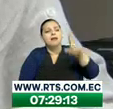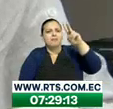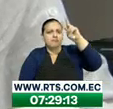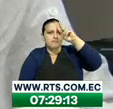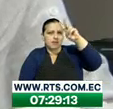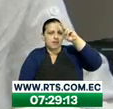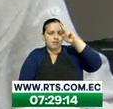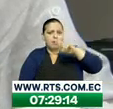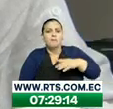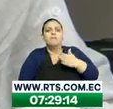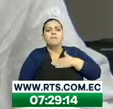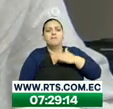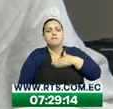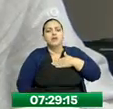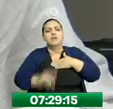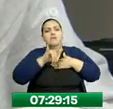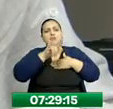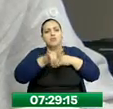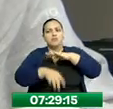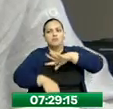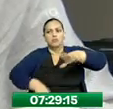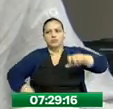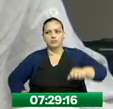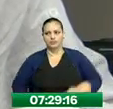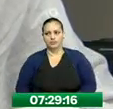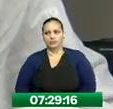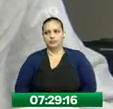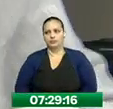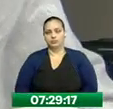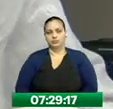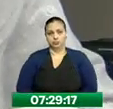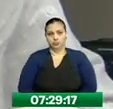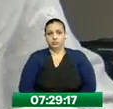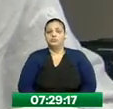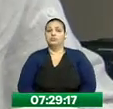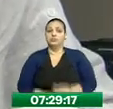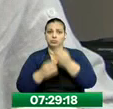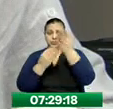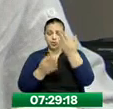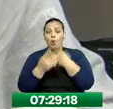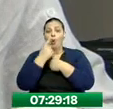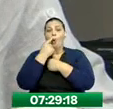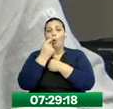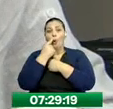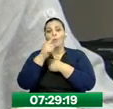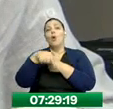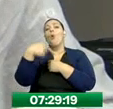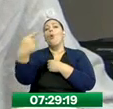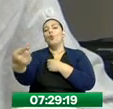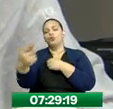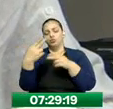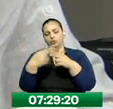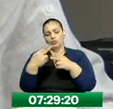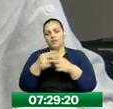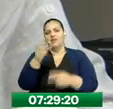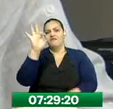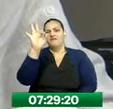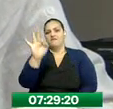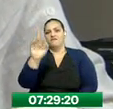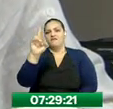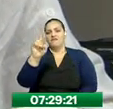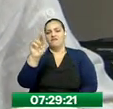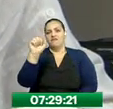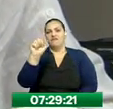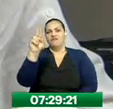Salcedo, cómo conoció a Franklin Lara. ¿Cómo sedujeron a Franklin Lara para hacer